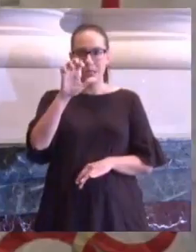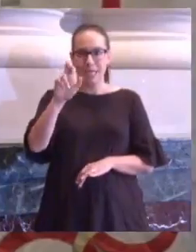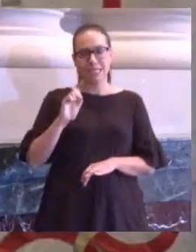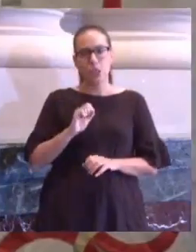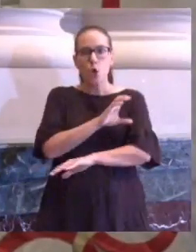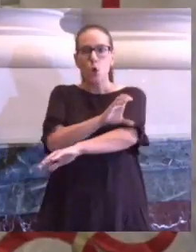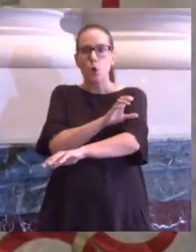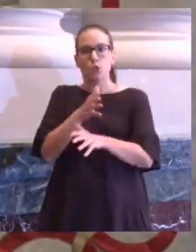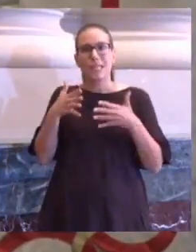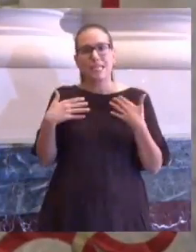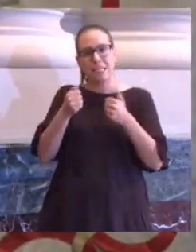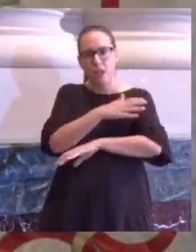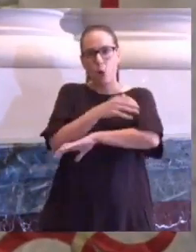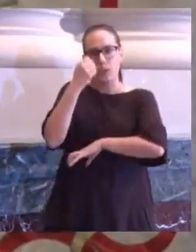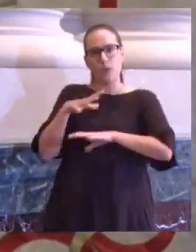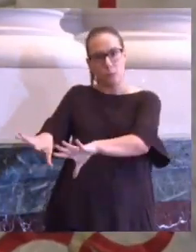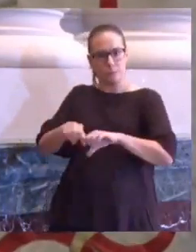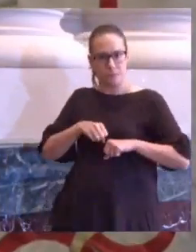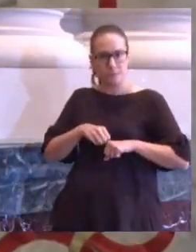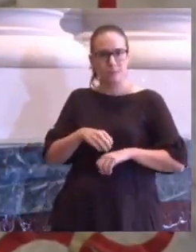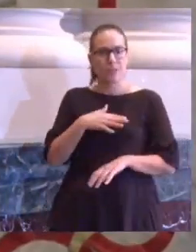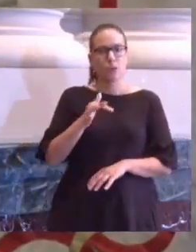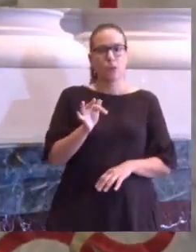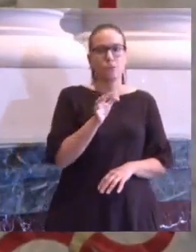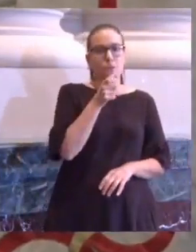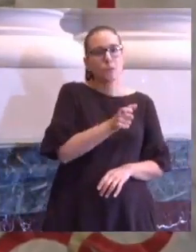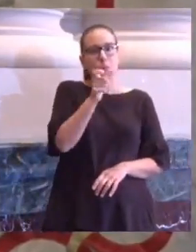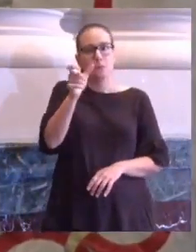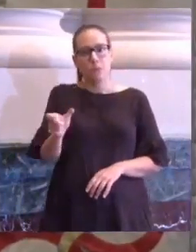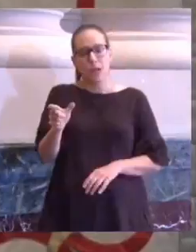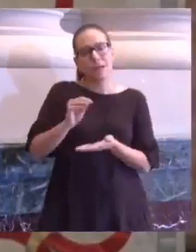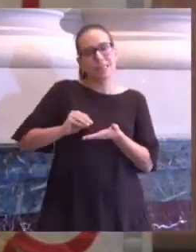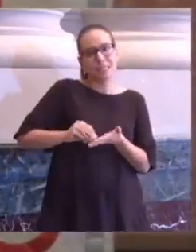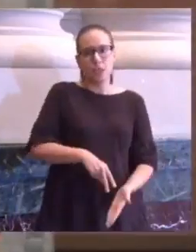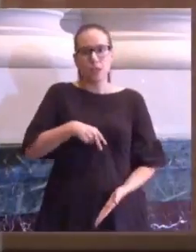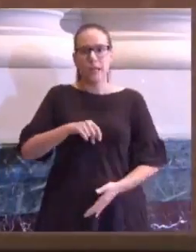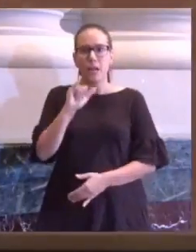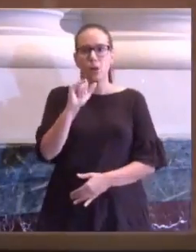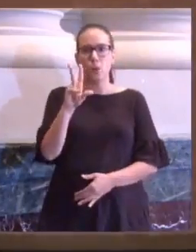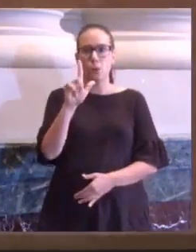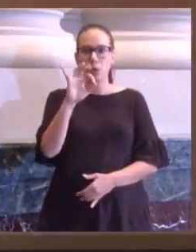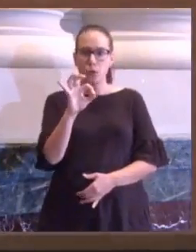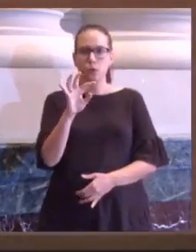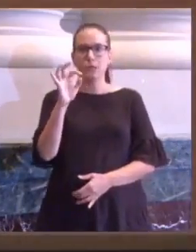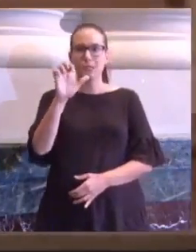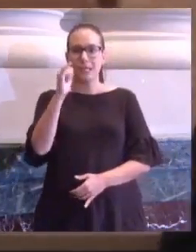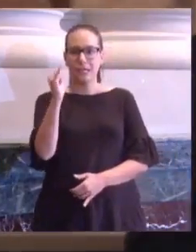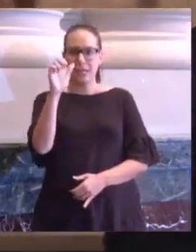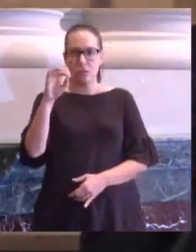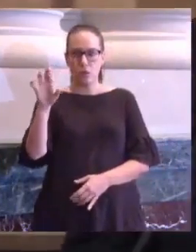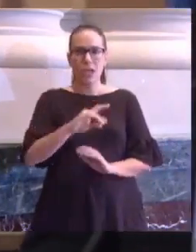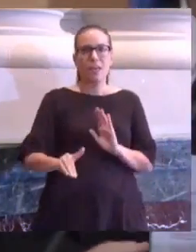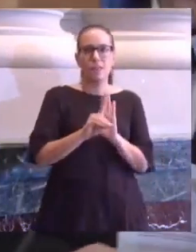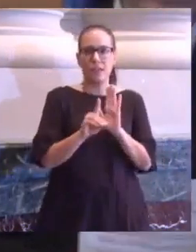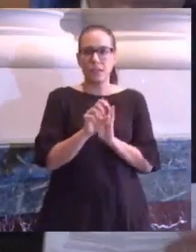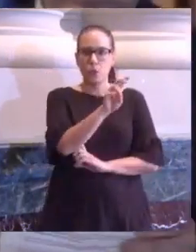Aragón. Para ello tiene la palabra el secretario general de la Presidencia, Julio Tejedor. Decreto de 13 de mayo